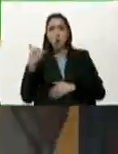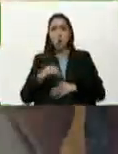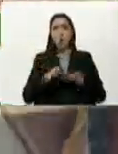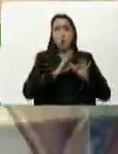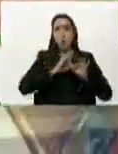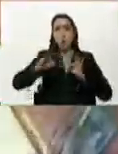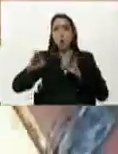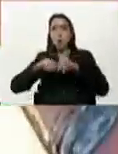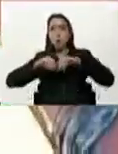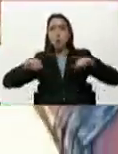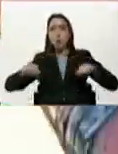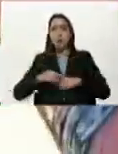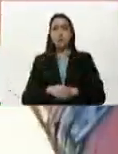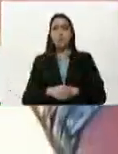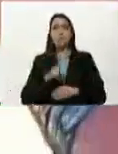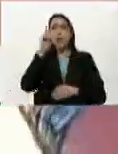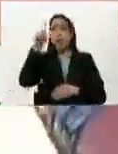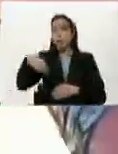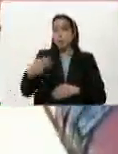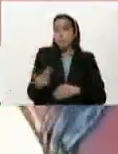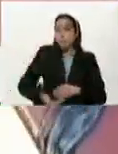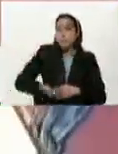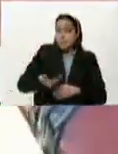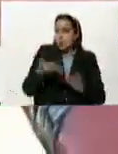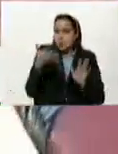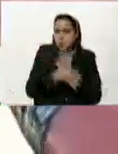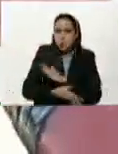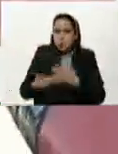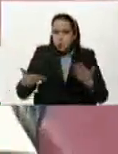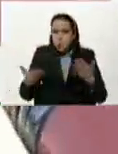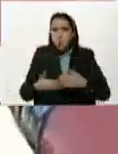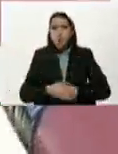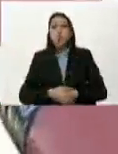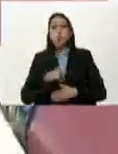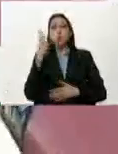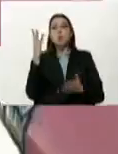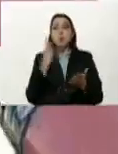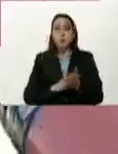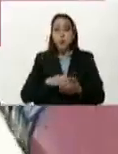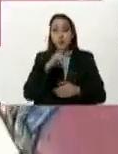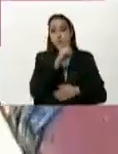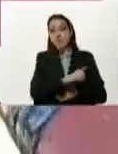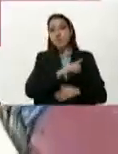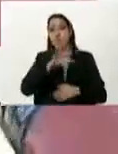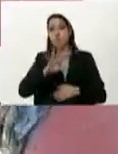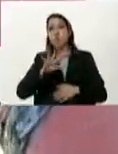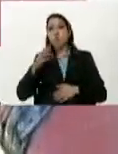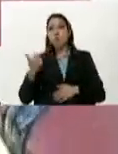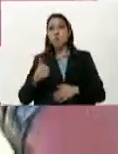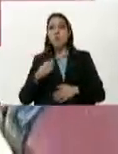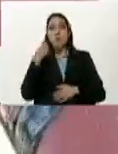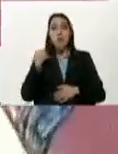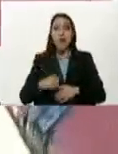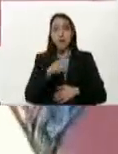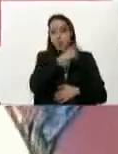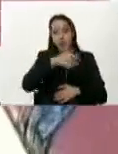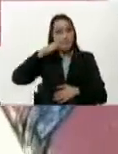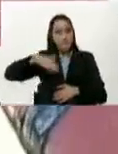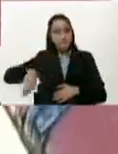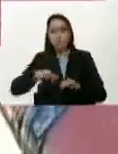y algo muy importante tiene que ver con las 4 mil 110 tareas del poder popular